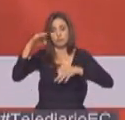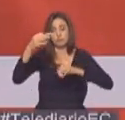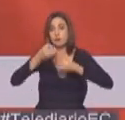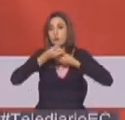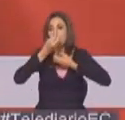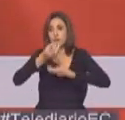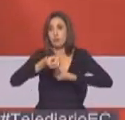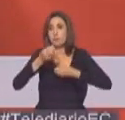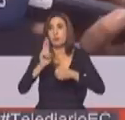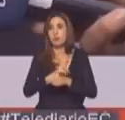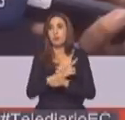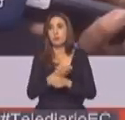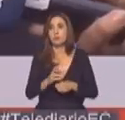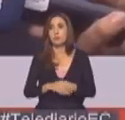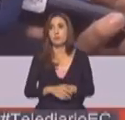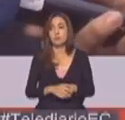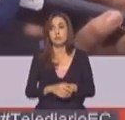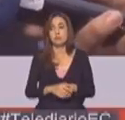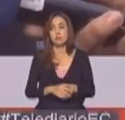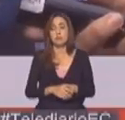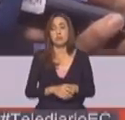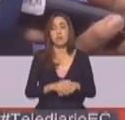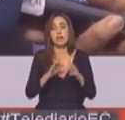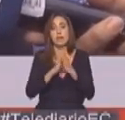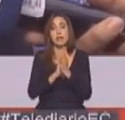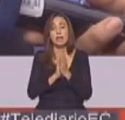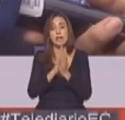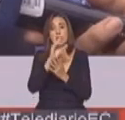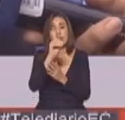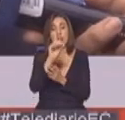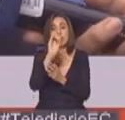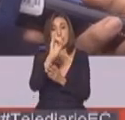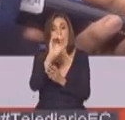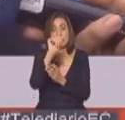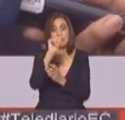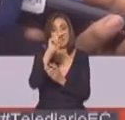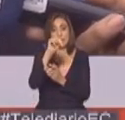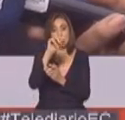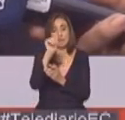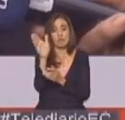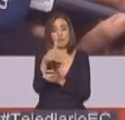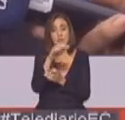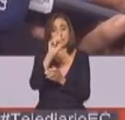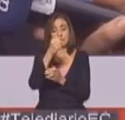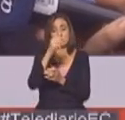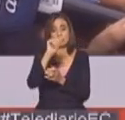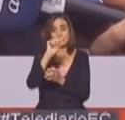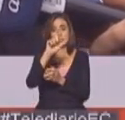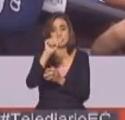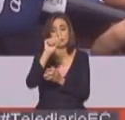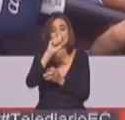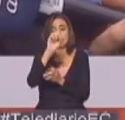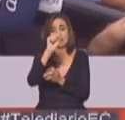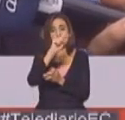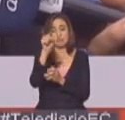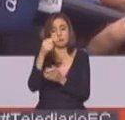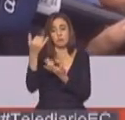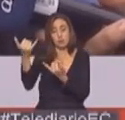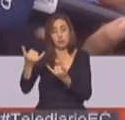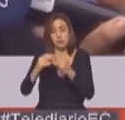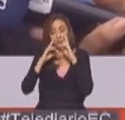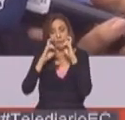y uso de documento falso e insta a la doctora diana salazar a que no solamente se investigue este caso